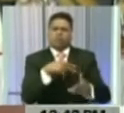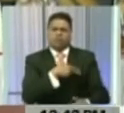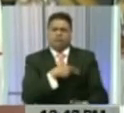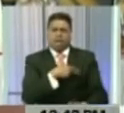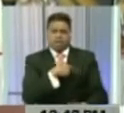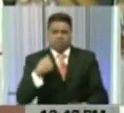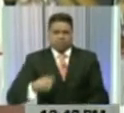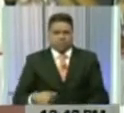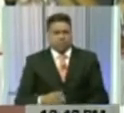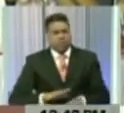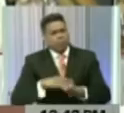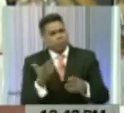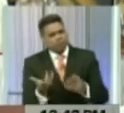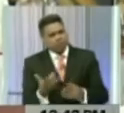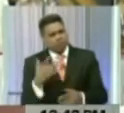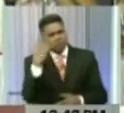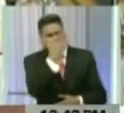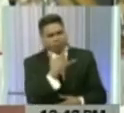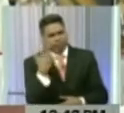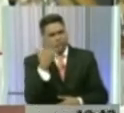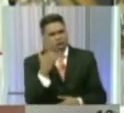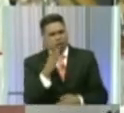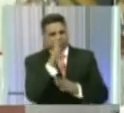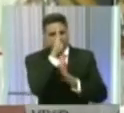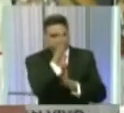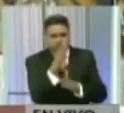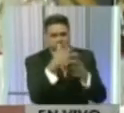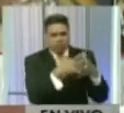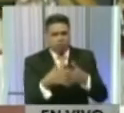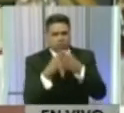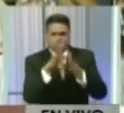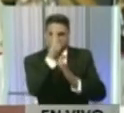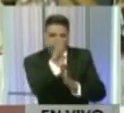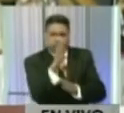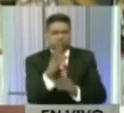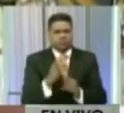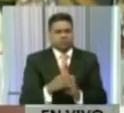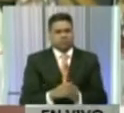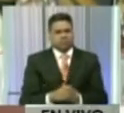Y van vía Sudáfrica. Y la India, bueno, ya es de derecha.